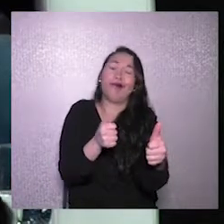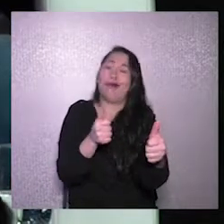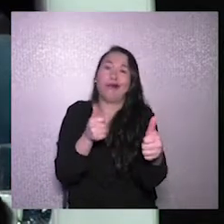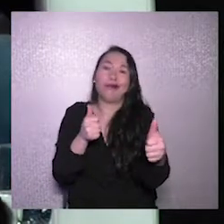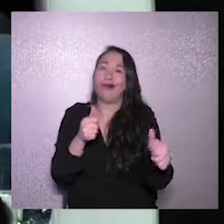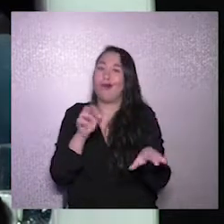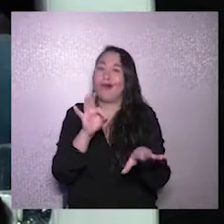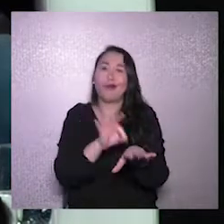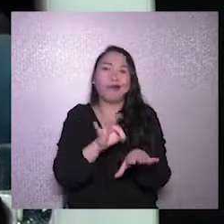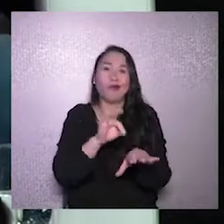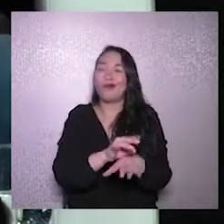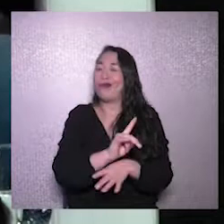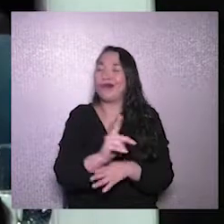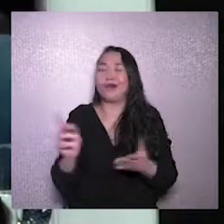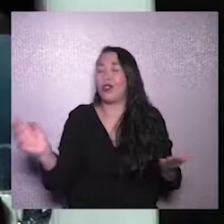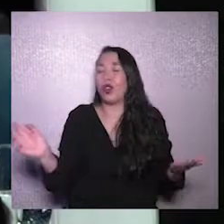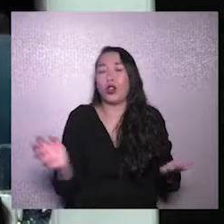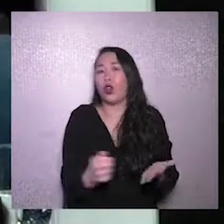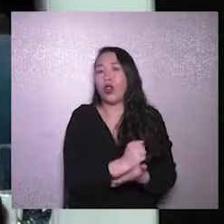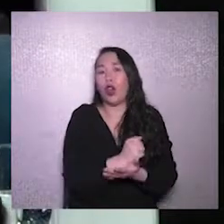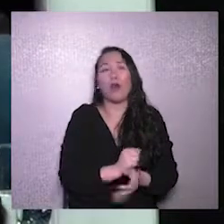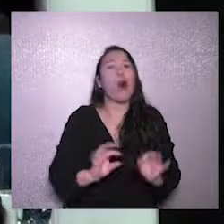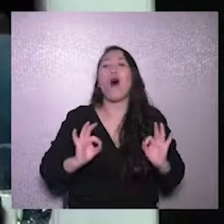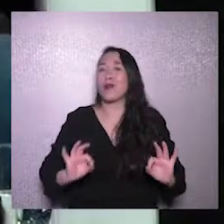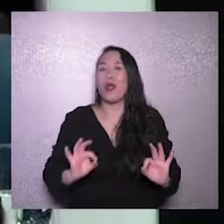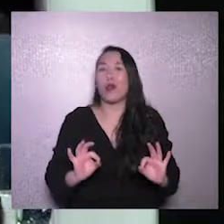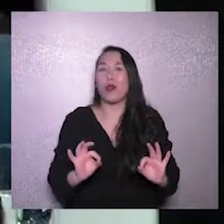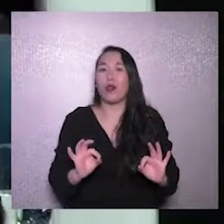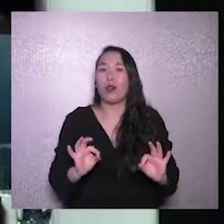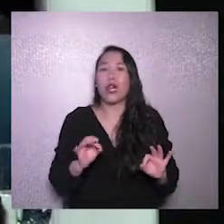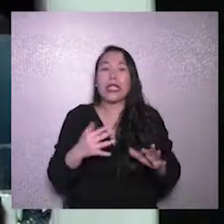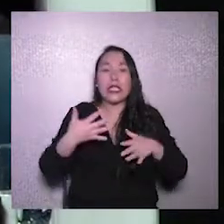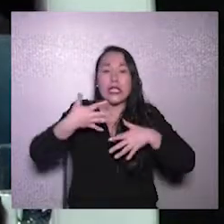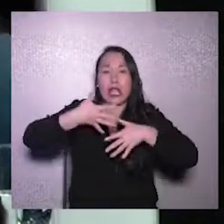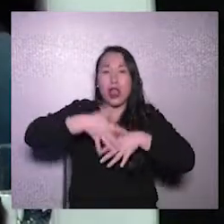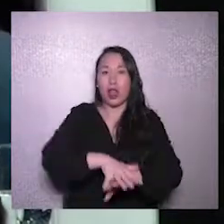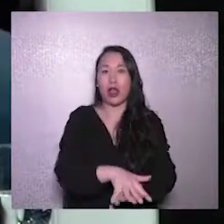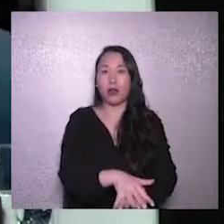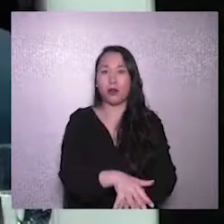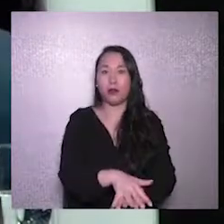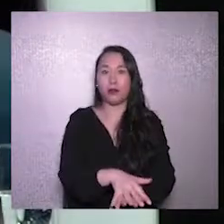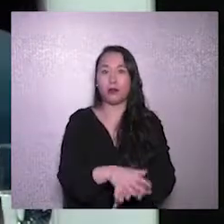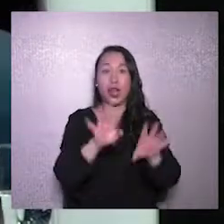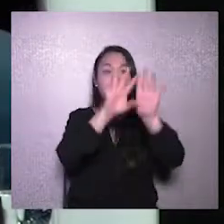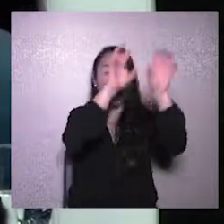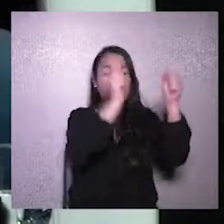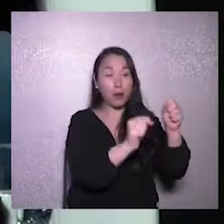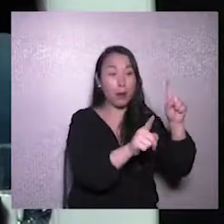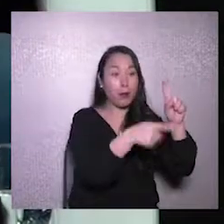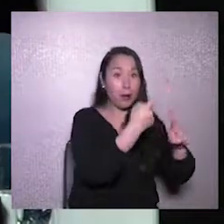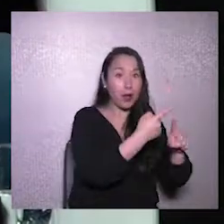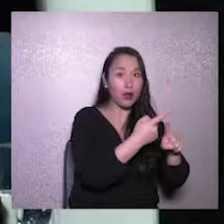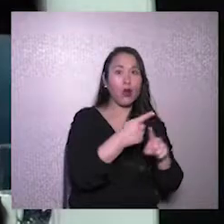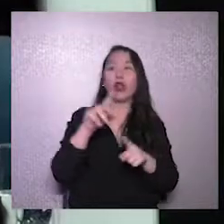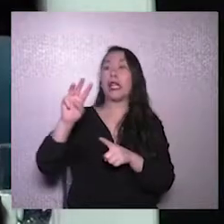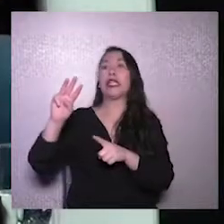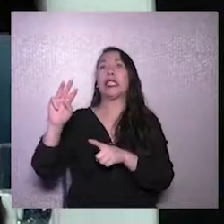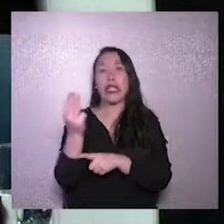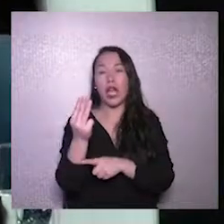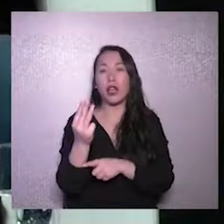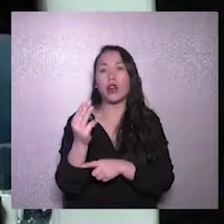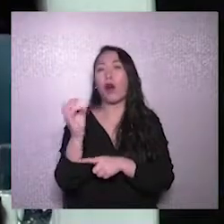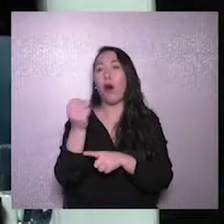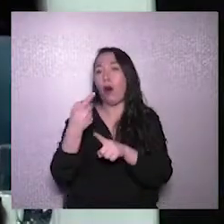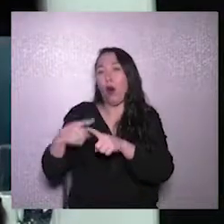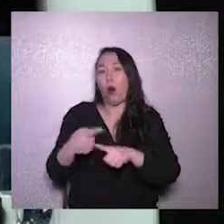ha funcionado de la manera óptima en poder integrar el sistema primario con el sistema terciario o con